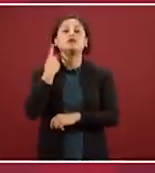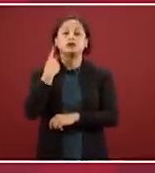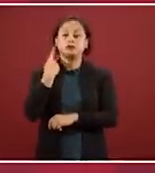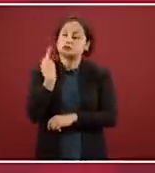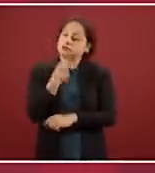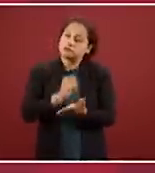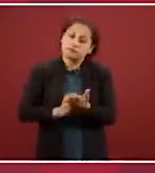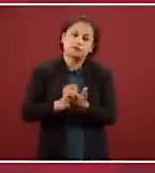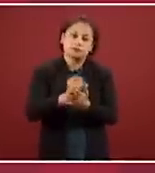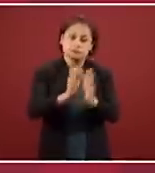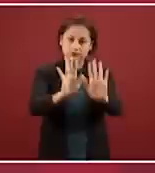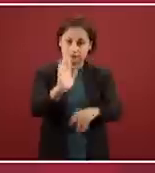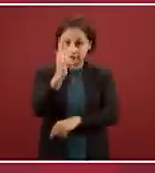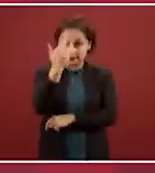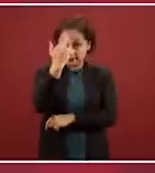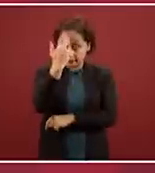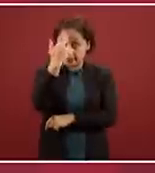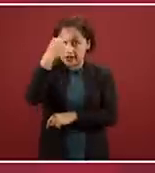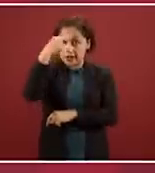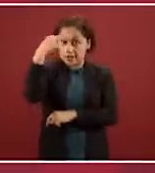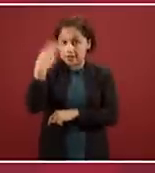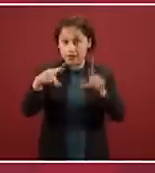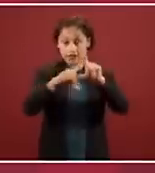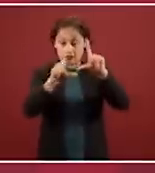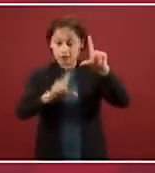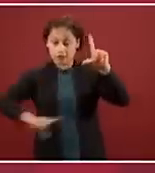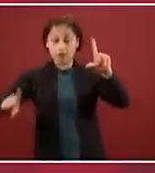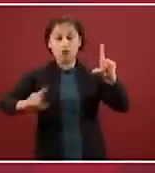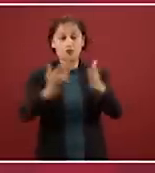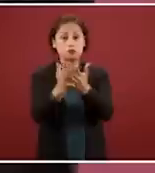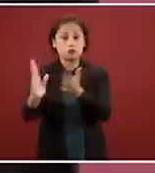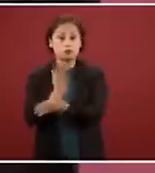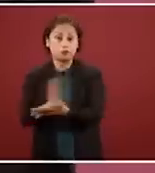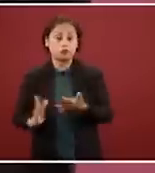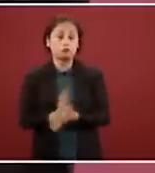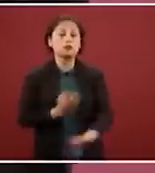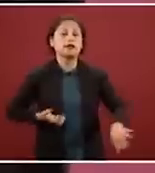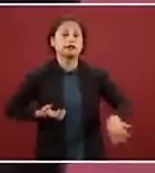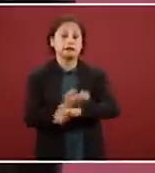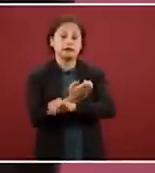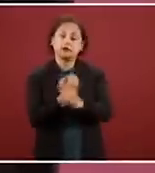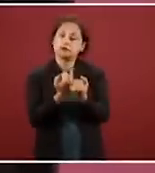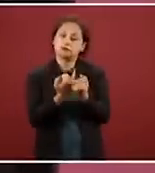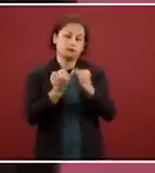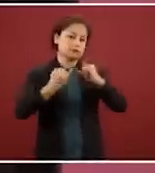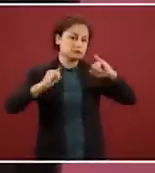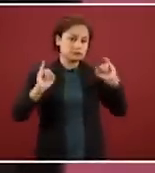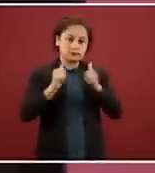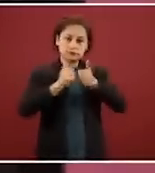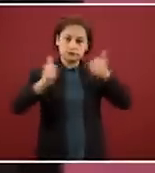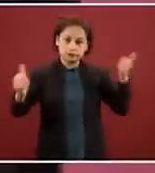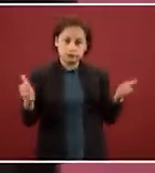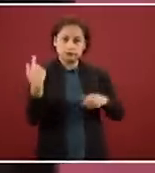México es una república federal, los estados son autónomos,